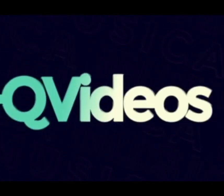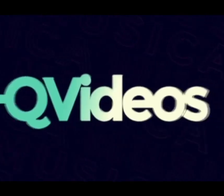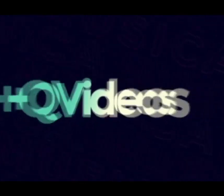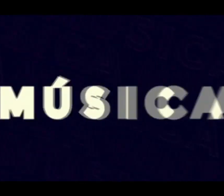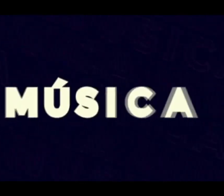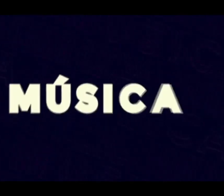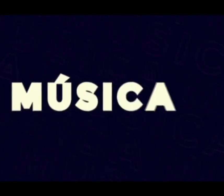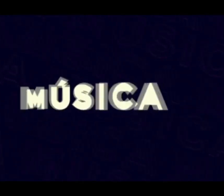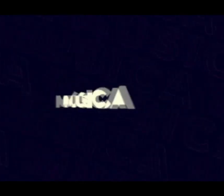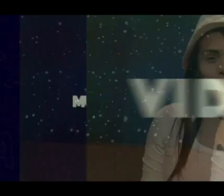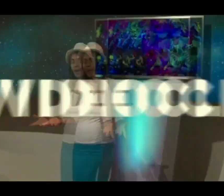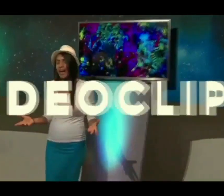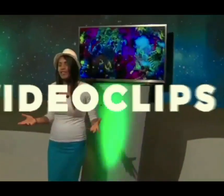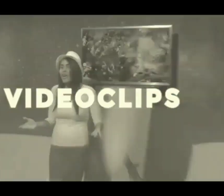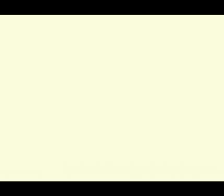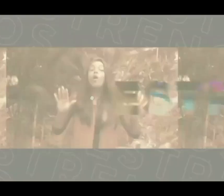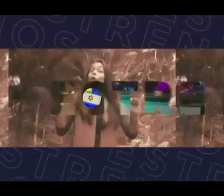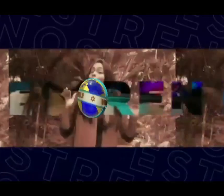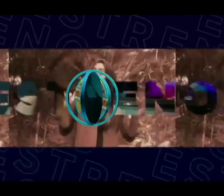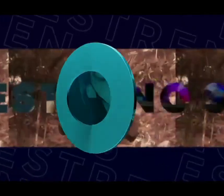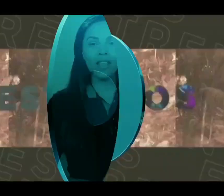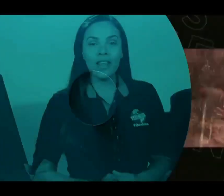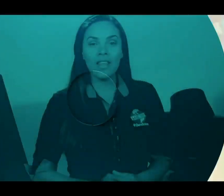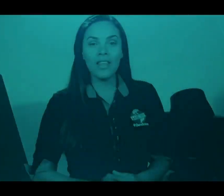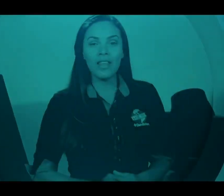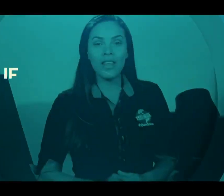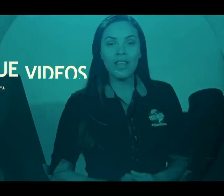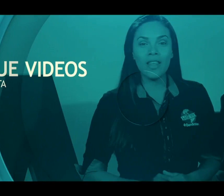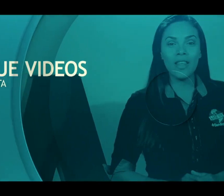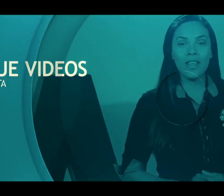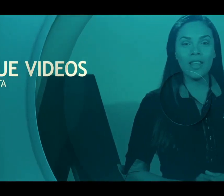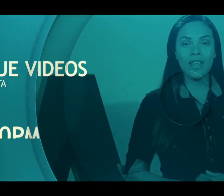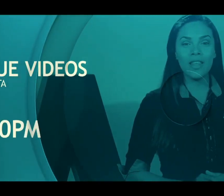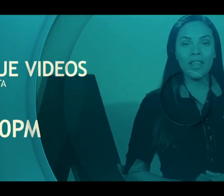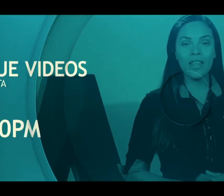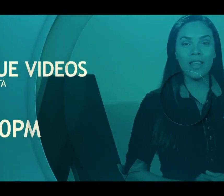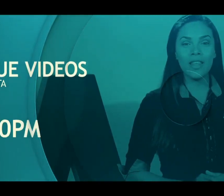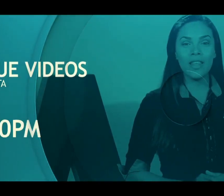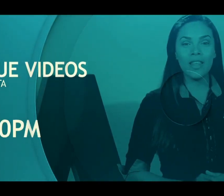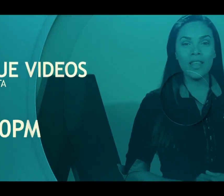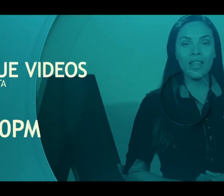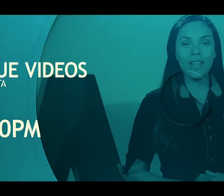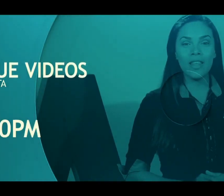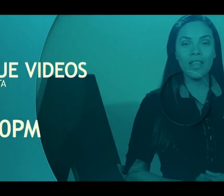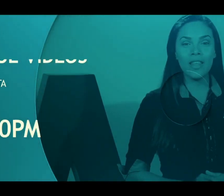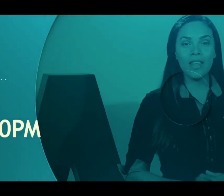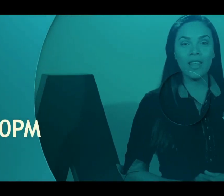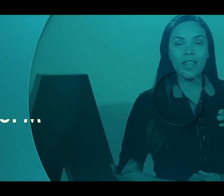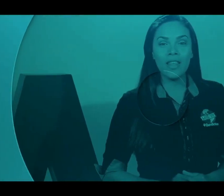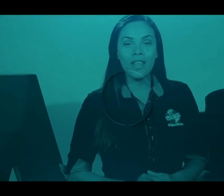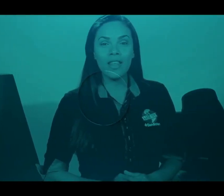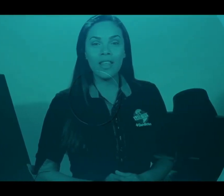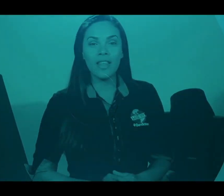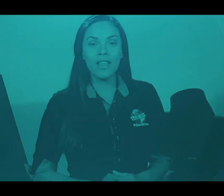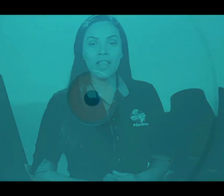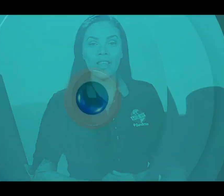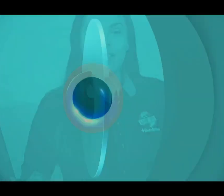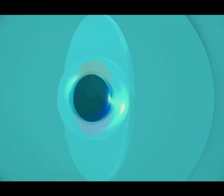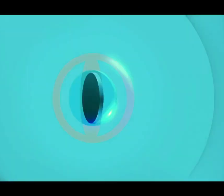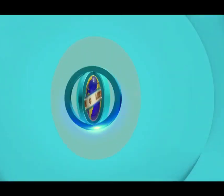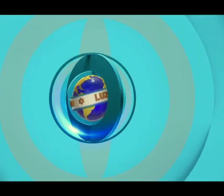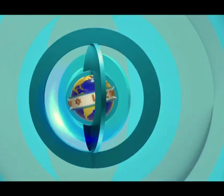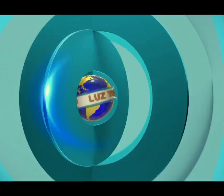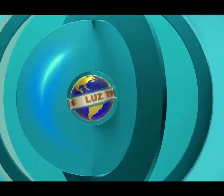nuevo en más que video con Génesis Reyes estreno cada viernes a las 7 de la noche por luz